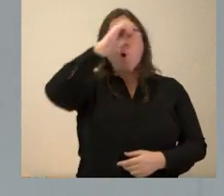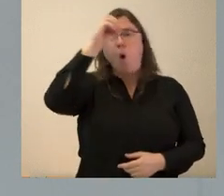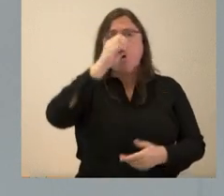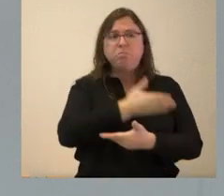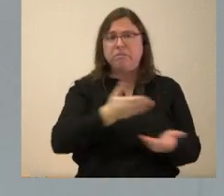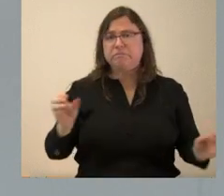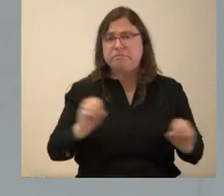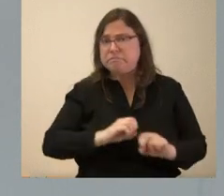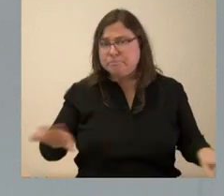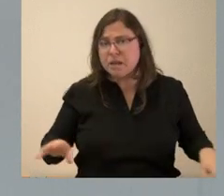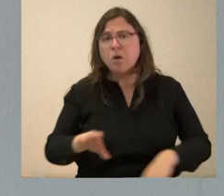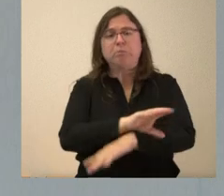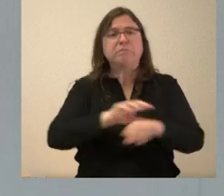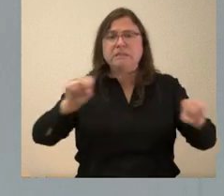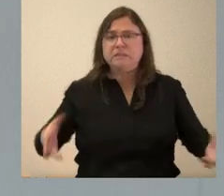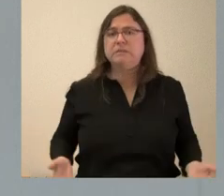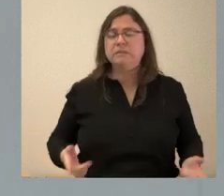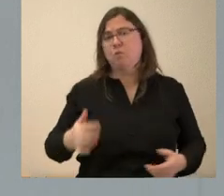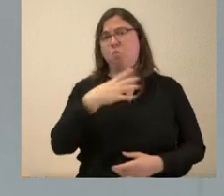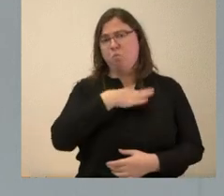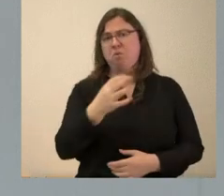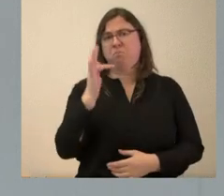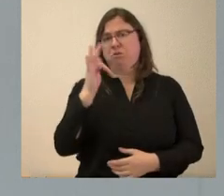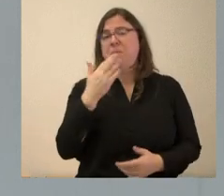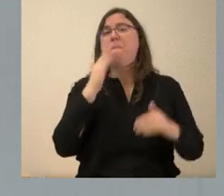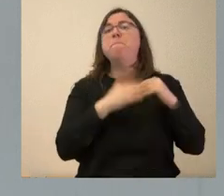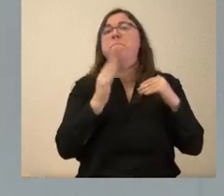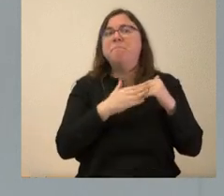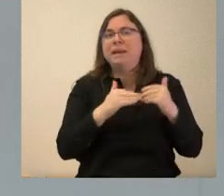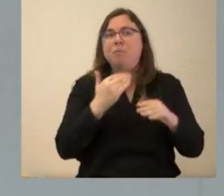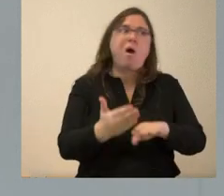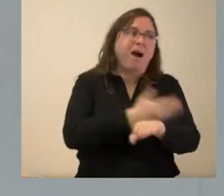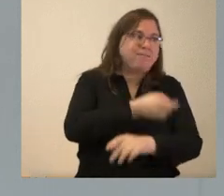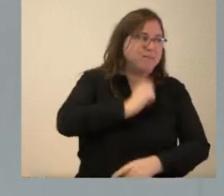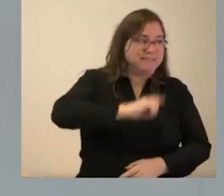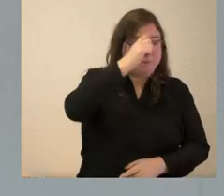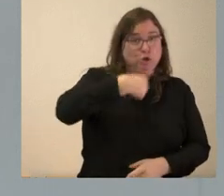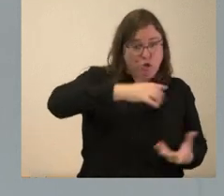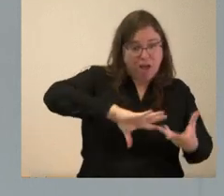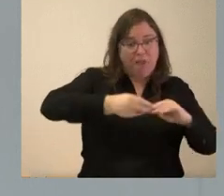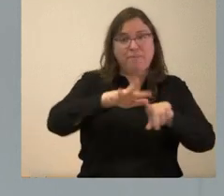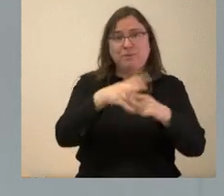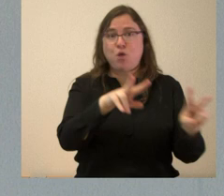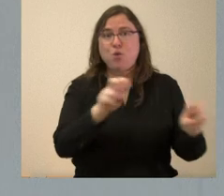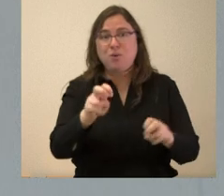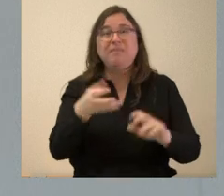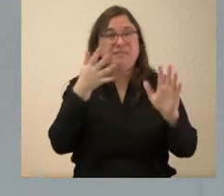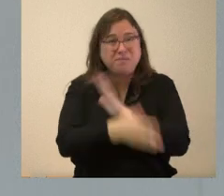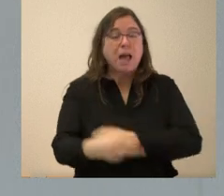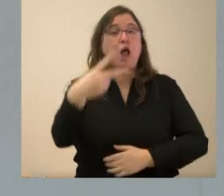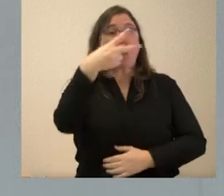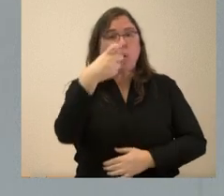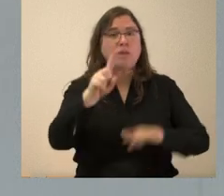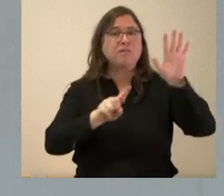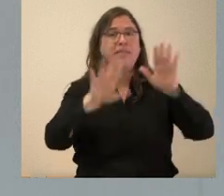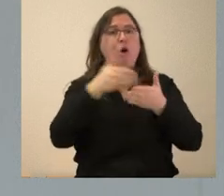los sectores productivos ni de las comunidades autónomas hubiera sido bueno al menos que lo supiéramos para habernos adaptado estas circunstancias porque son 265 millones